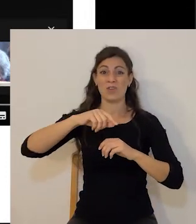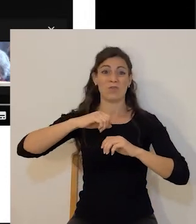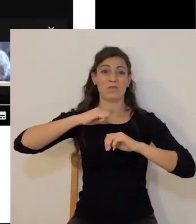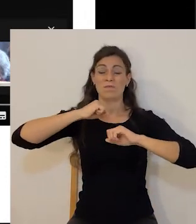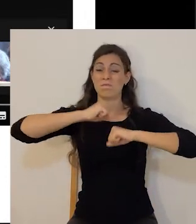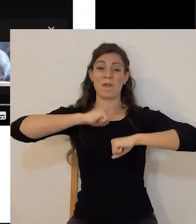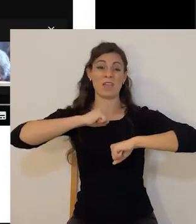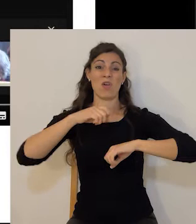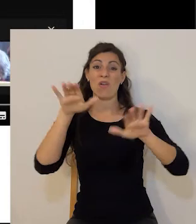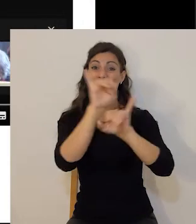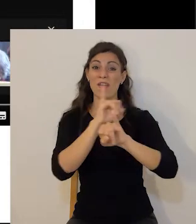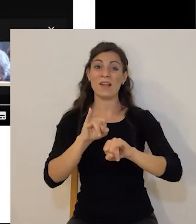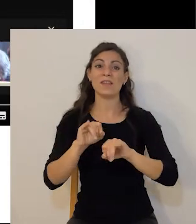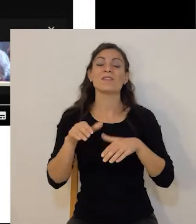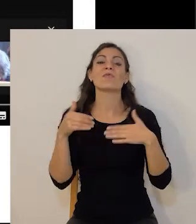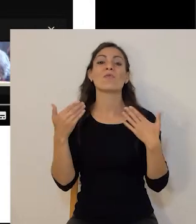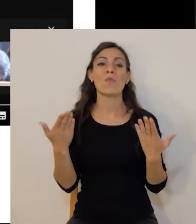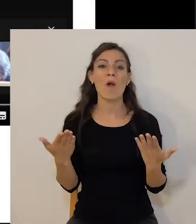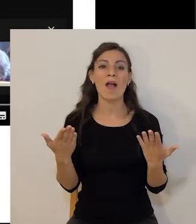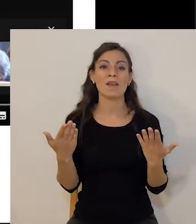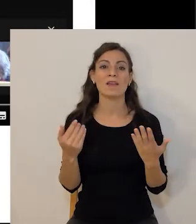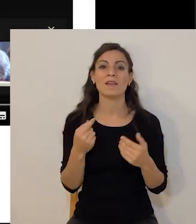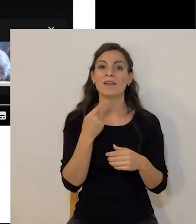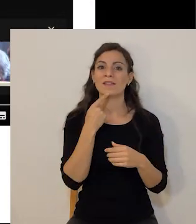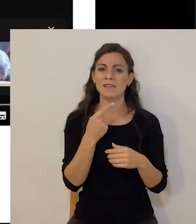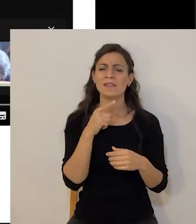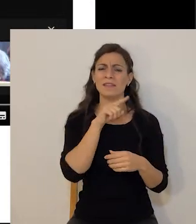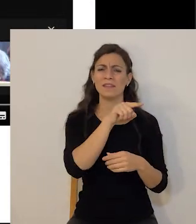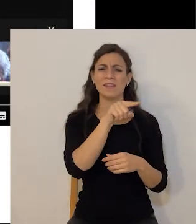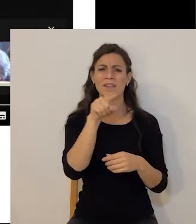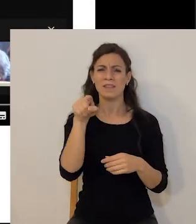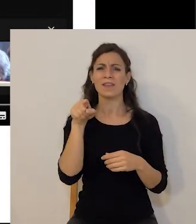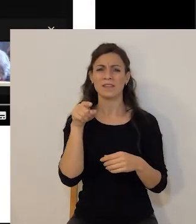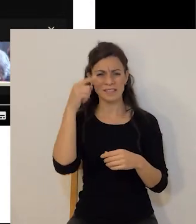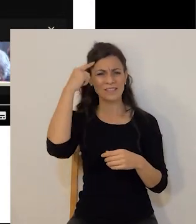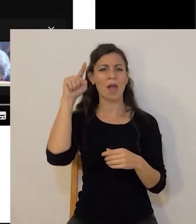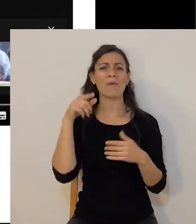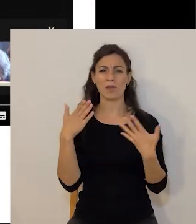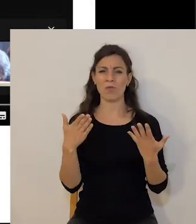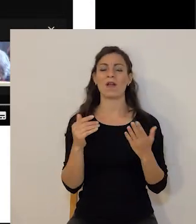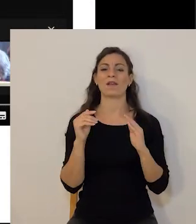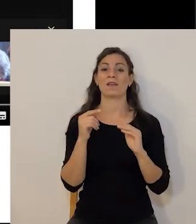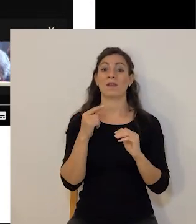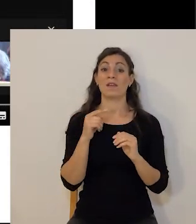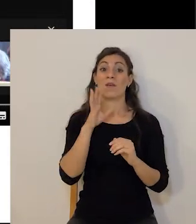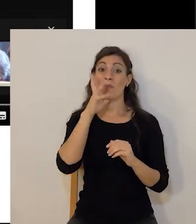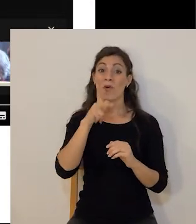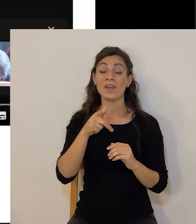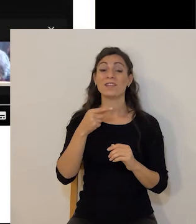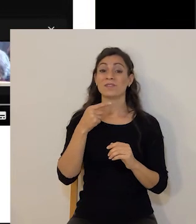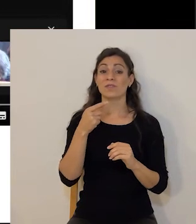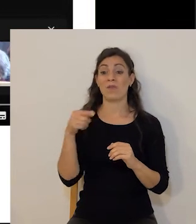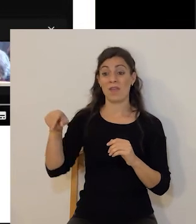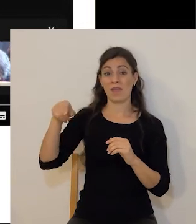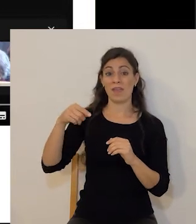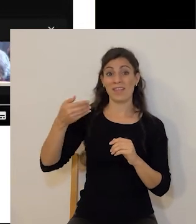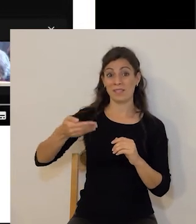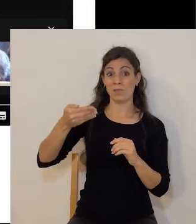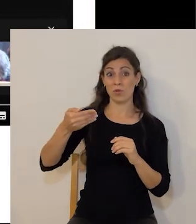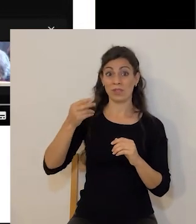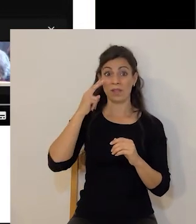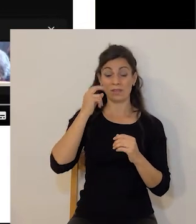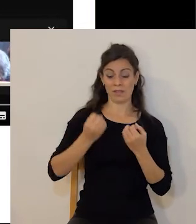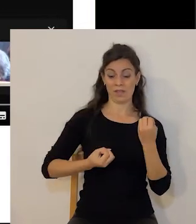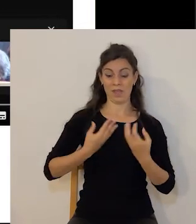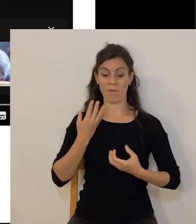Y directamente ya te dicen muy marcadamente quién es, para que vean la importancia que tienen las emociones